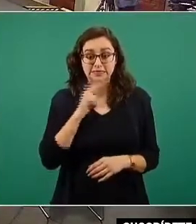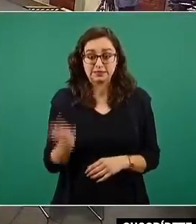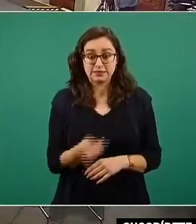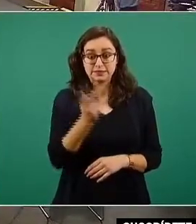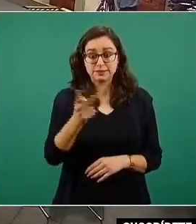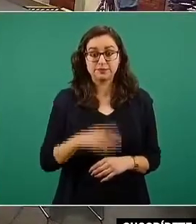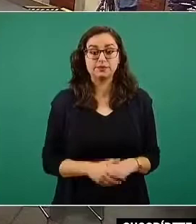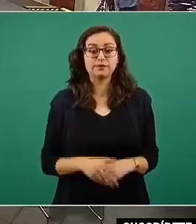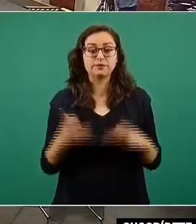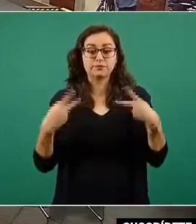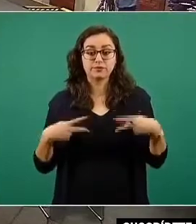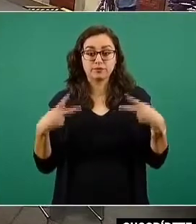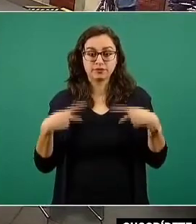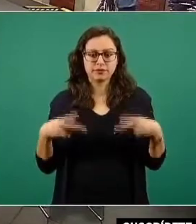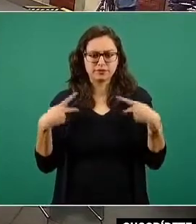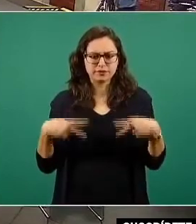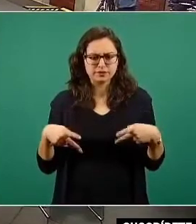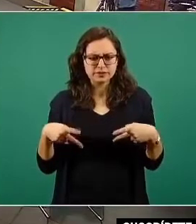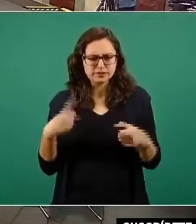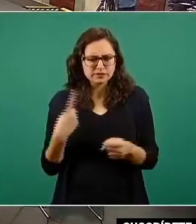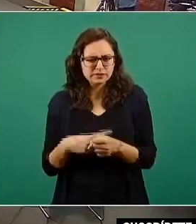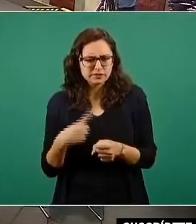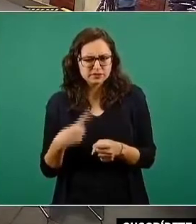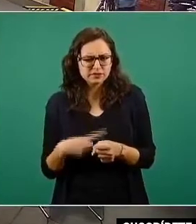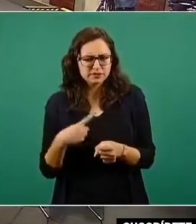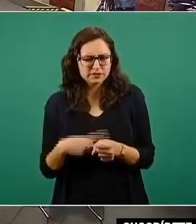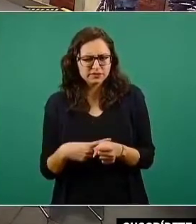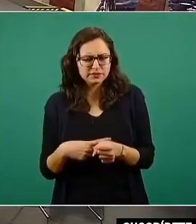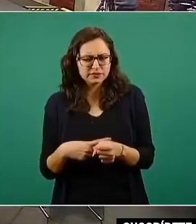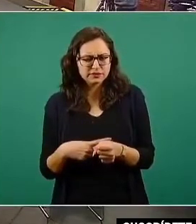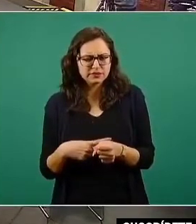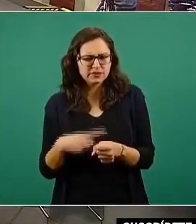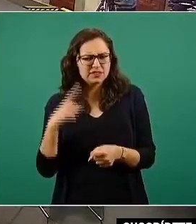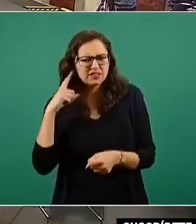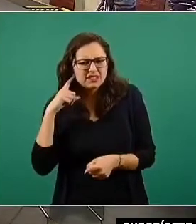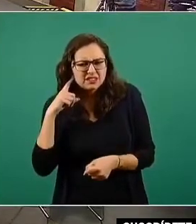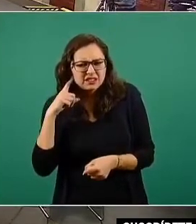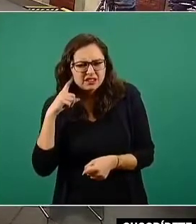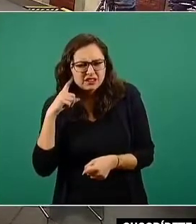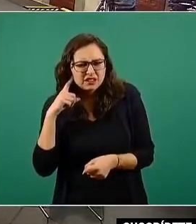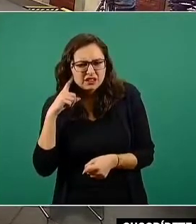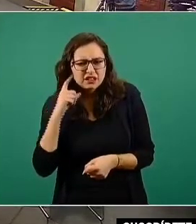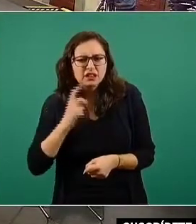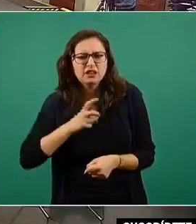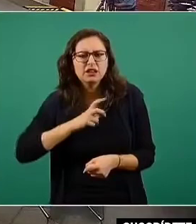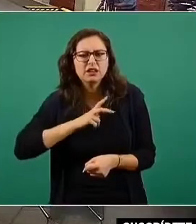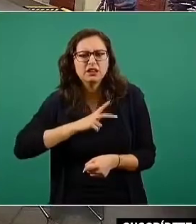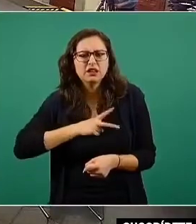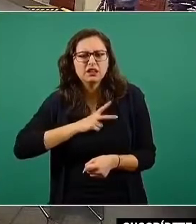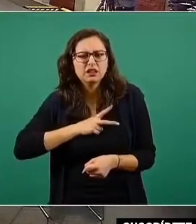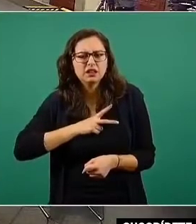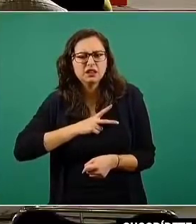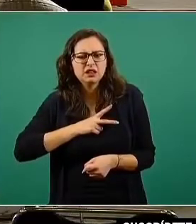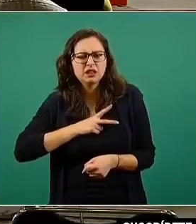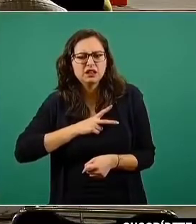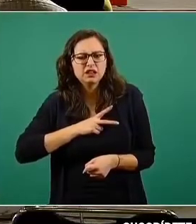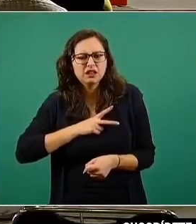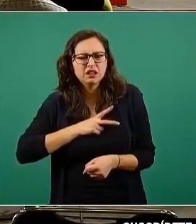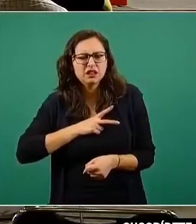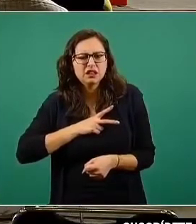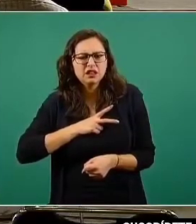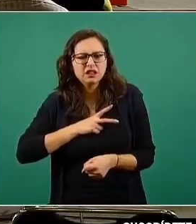enfermos de VIH, ¿en qué grupo entran? ¿Enfermos de qué? De VIH, SIDA. ¿En qué grupos entran